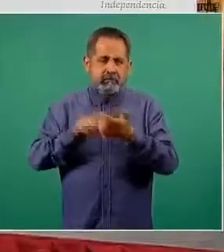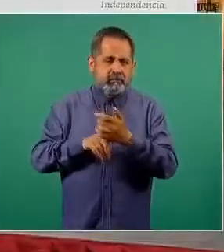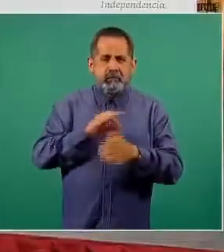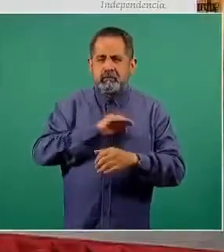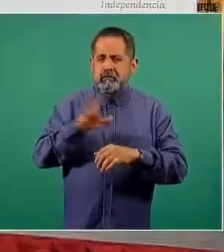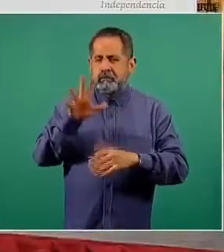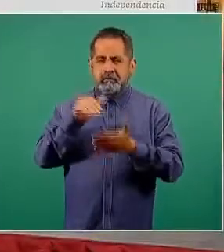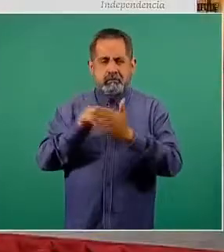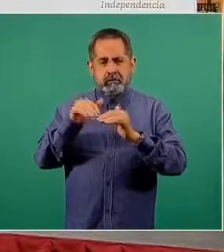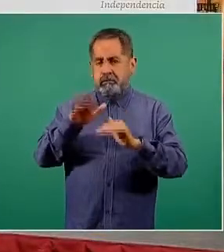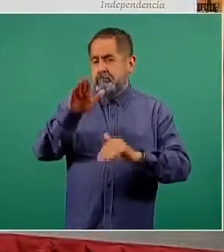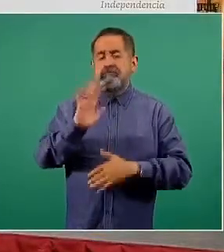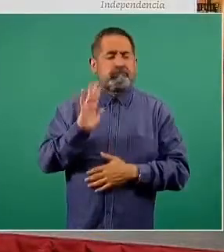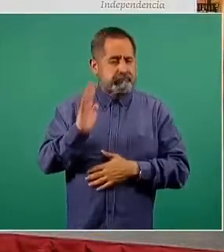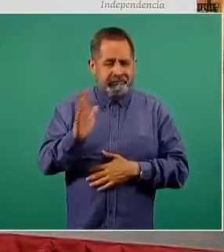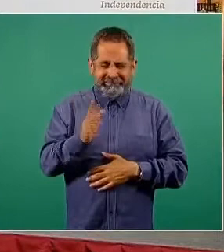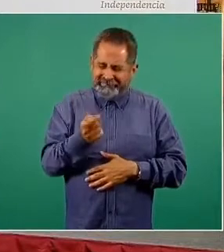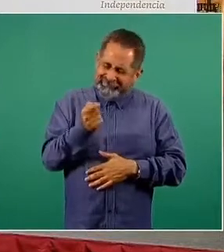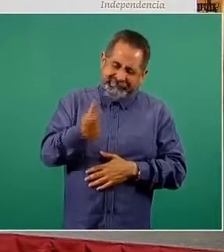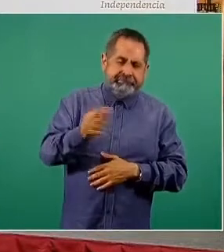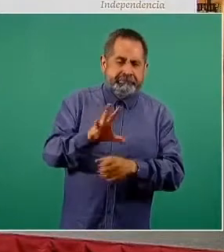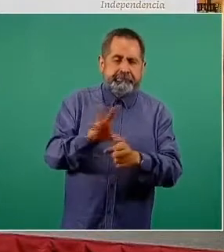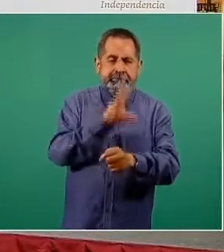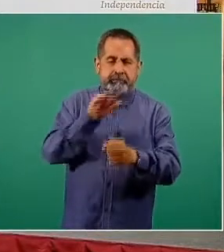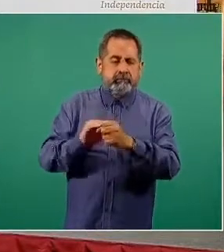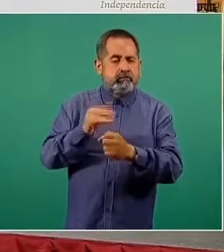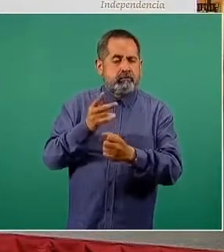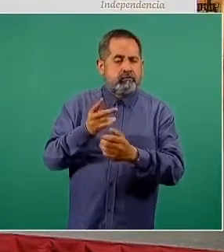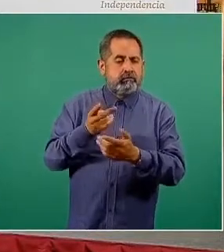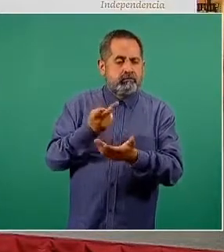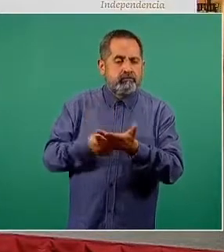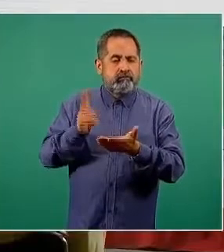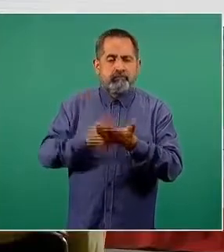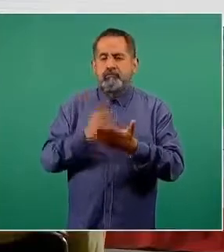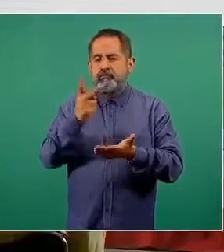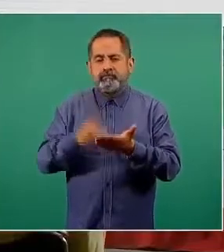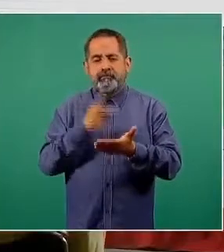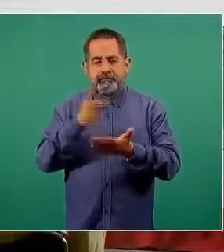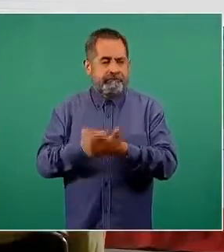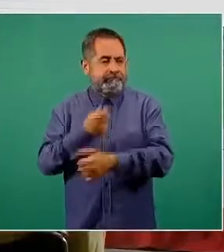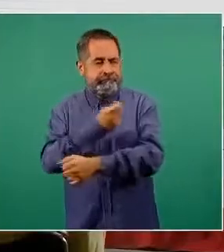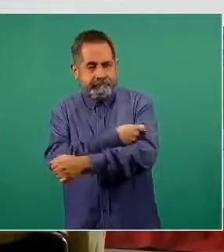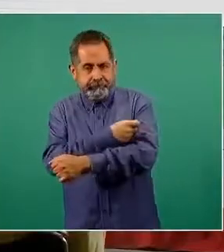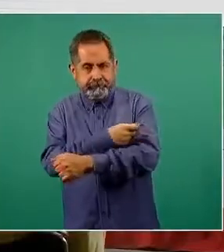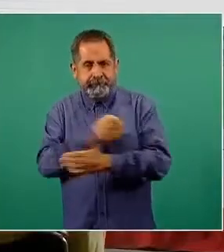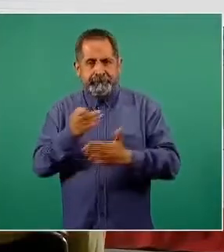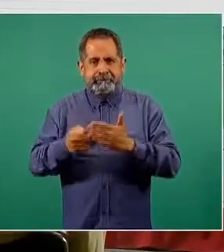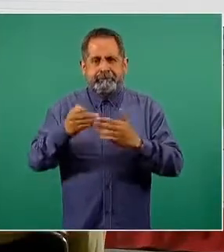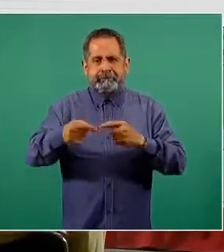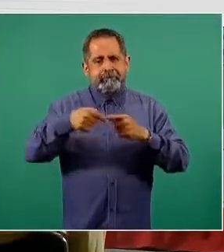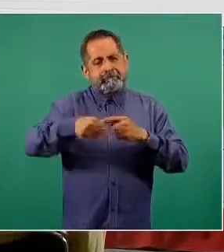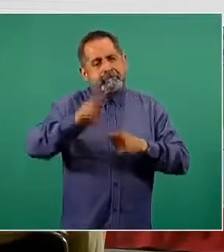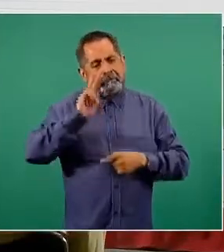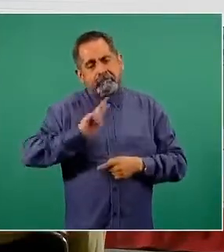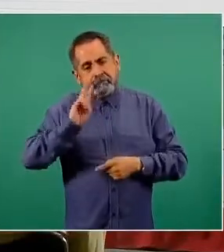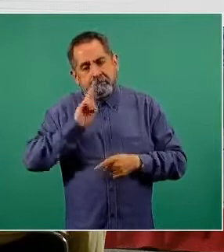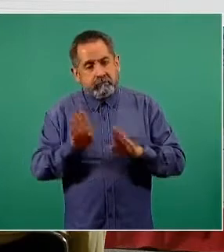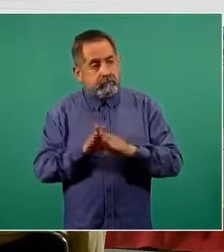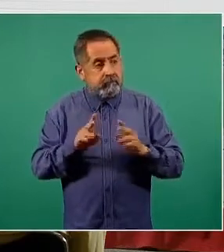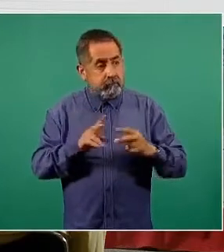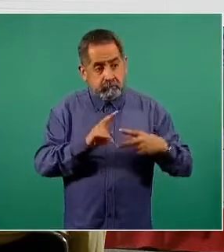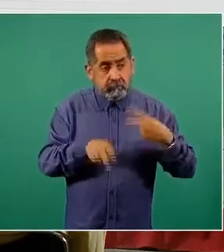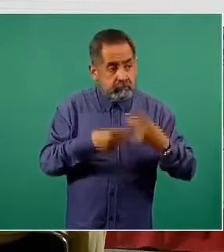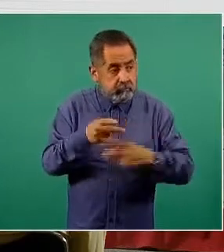5,000, ya se completó en casi todas ellas, y estas son el conjunto que queda pendiente para ver si no van a